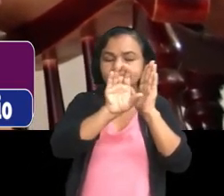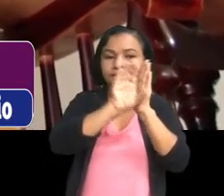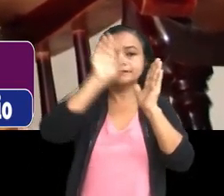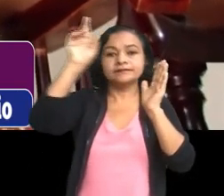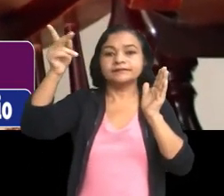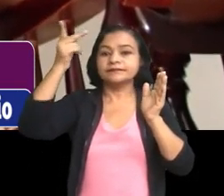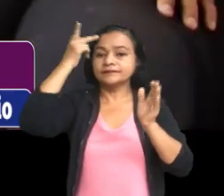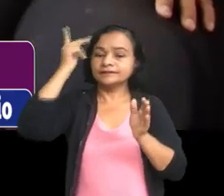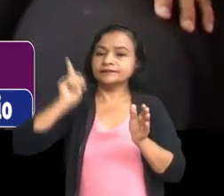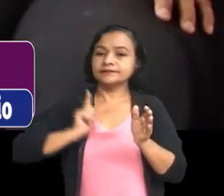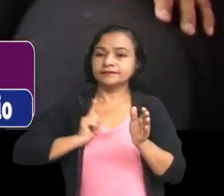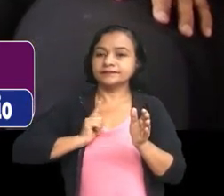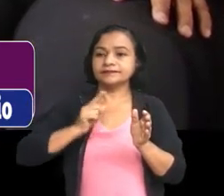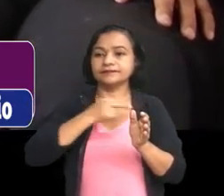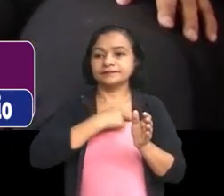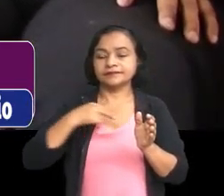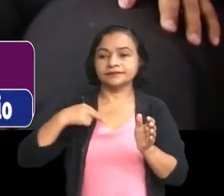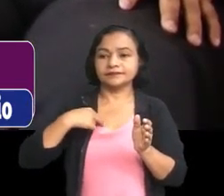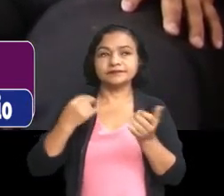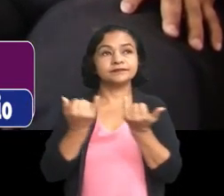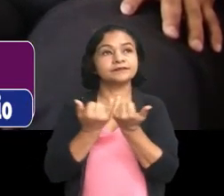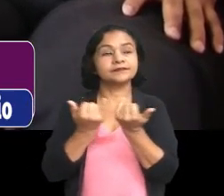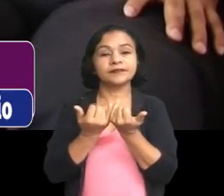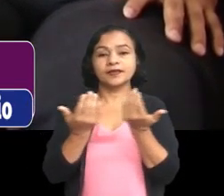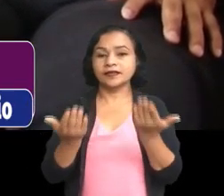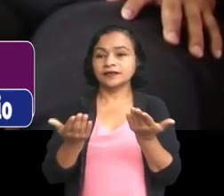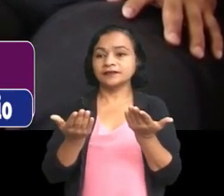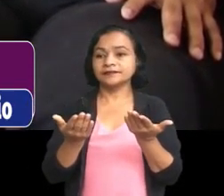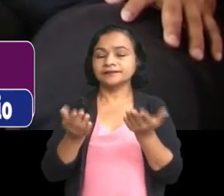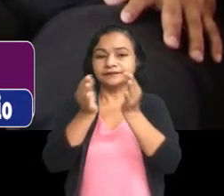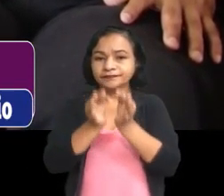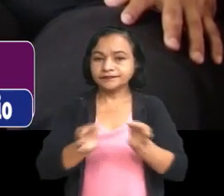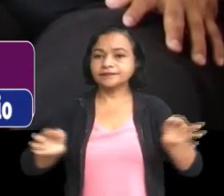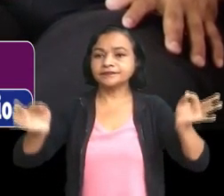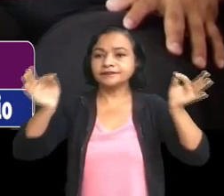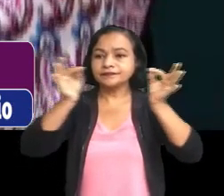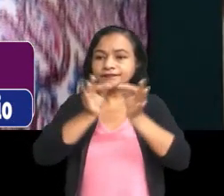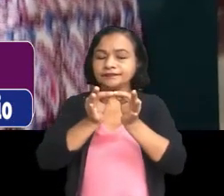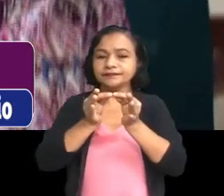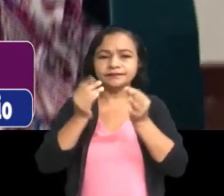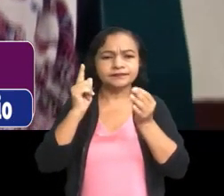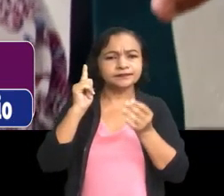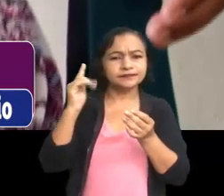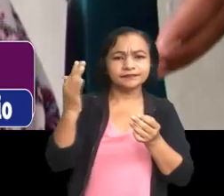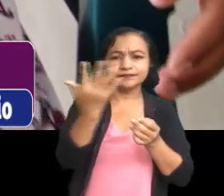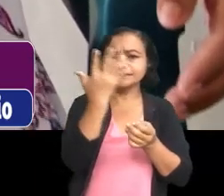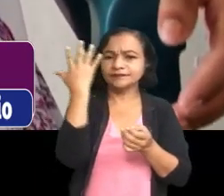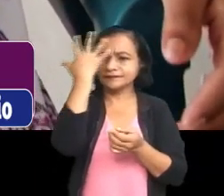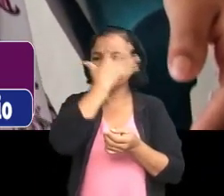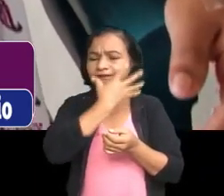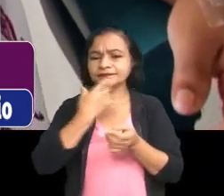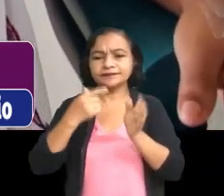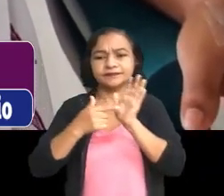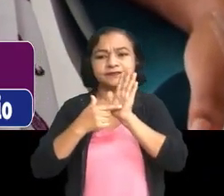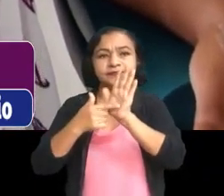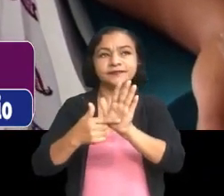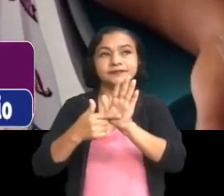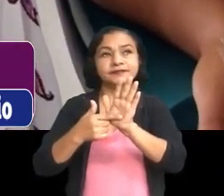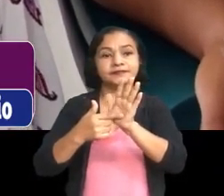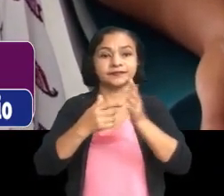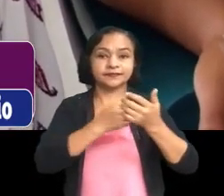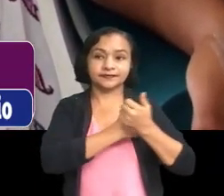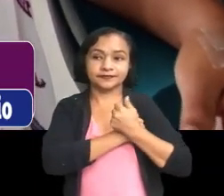y lo estamos haciendo realidad. Sí, mira, también hay algo muy interesante. La verdad es que todo esto es bello. Por ejemplo, el